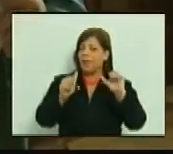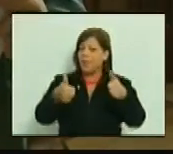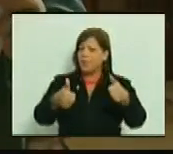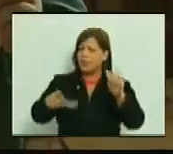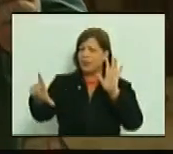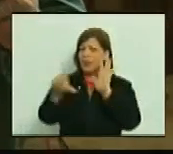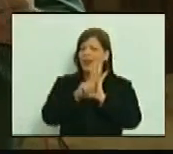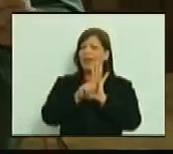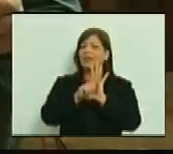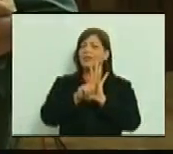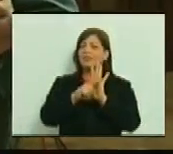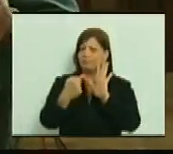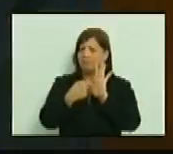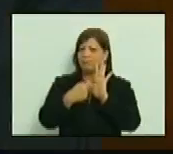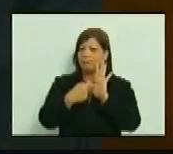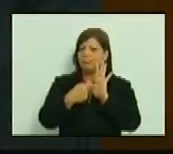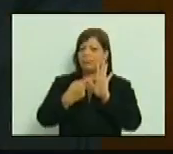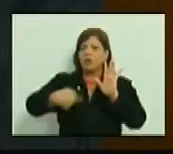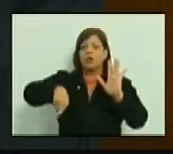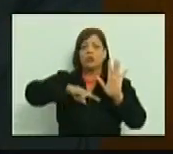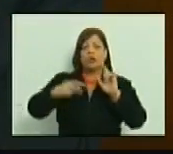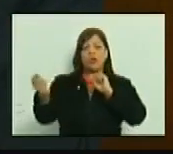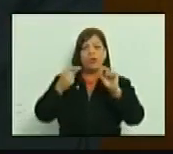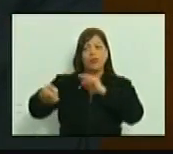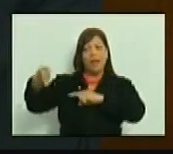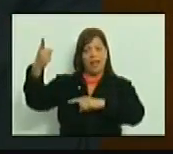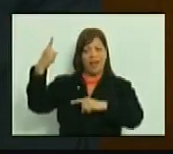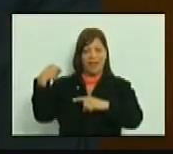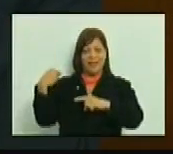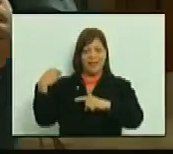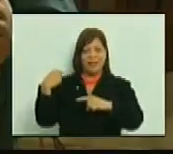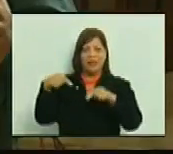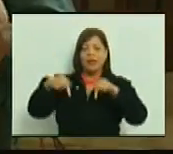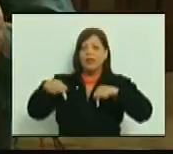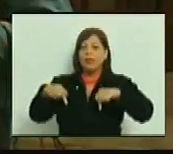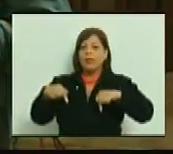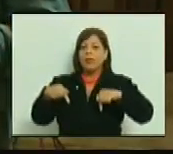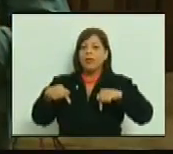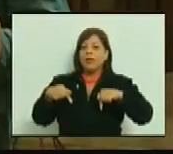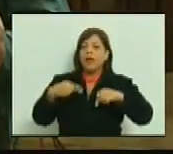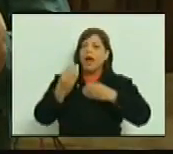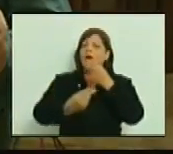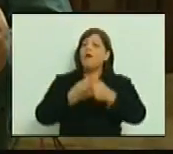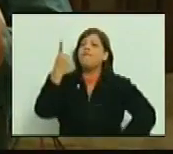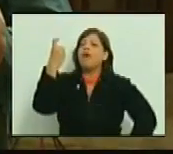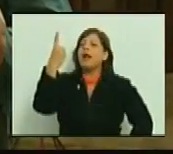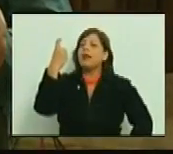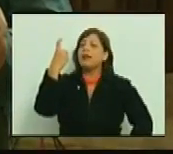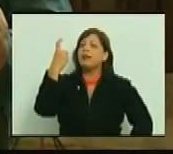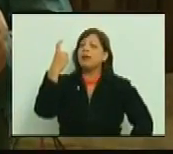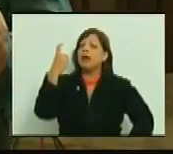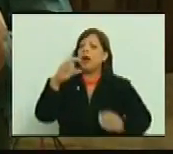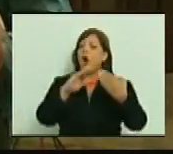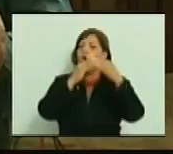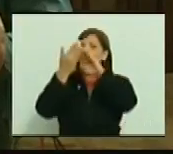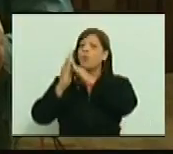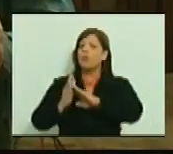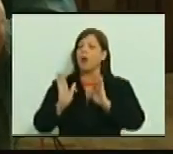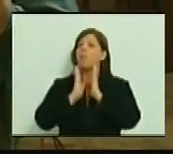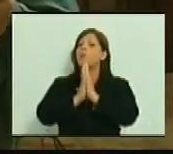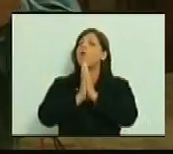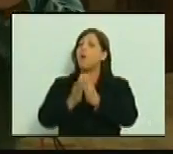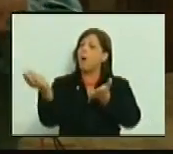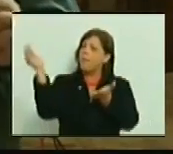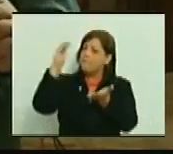ley, nosotros discutíamos ayer, aquí le hace falta las comunas, que por favor